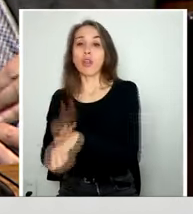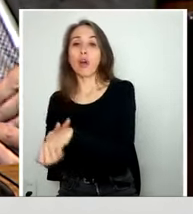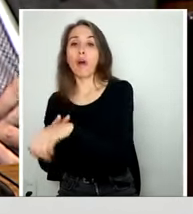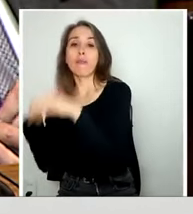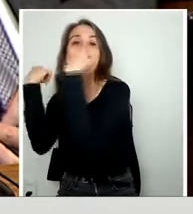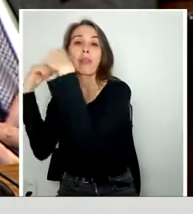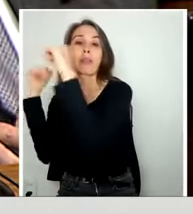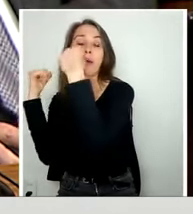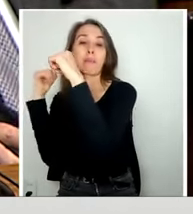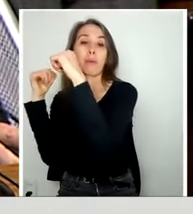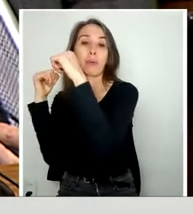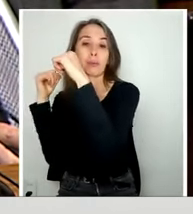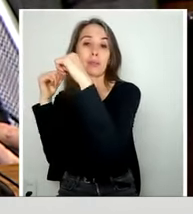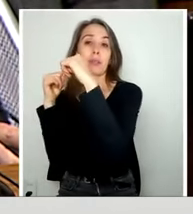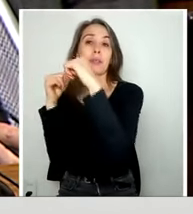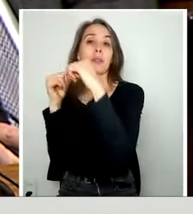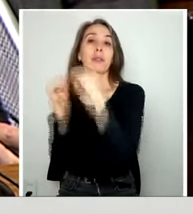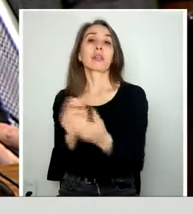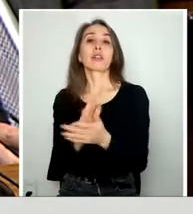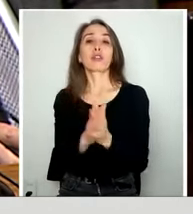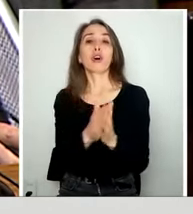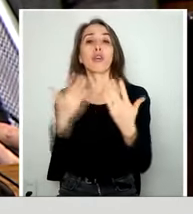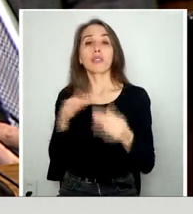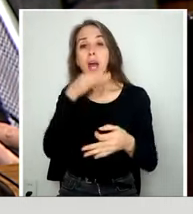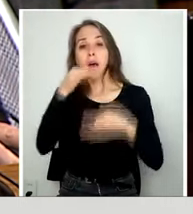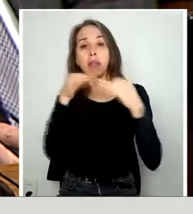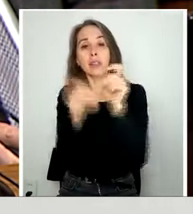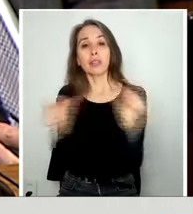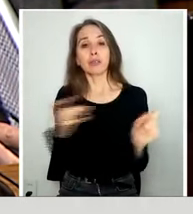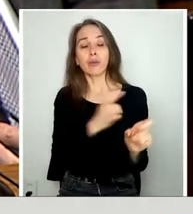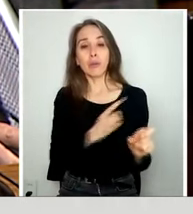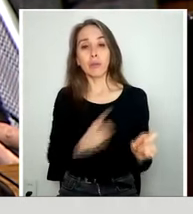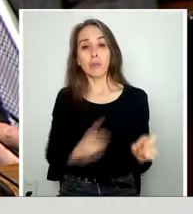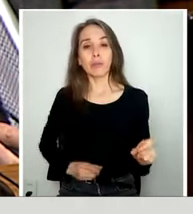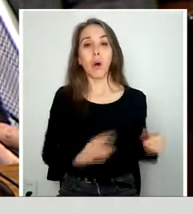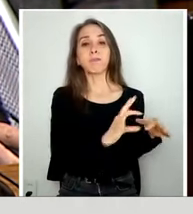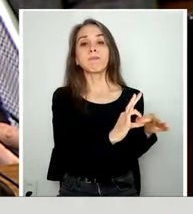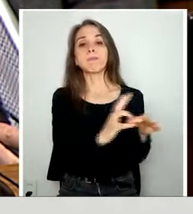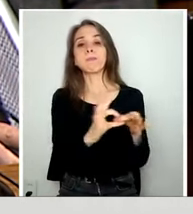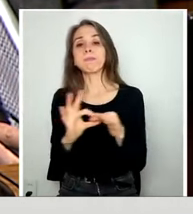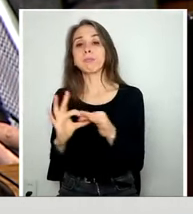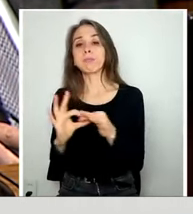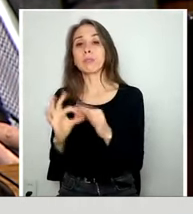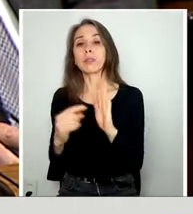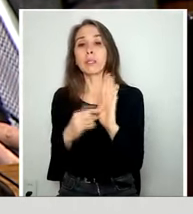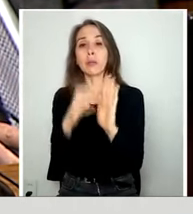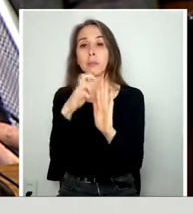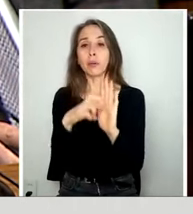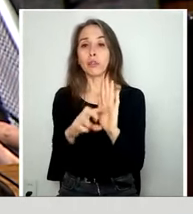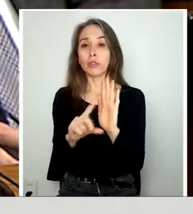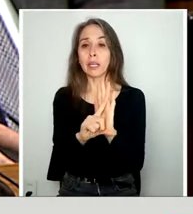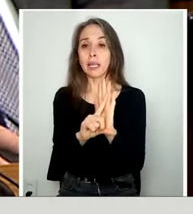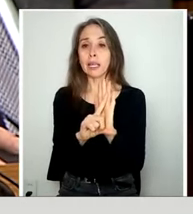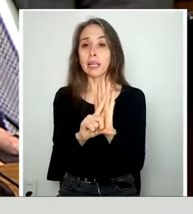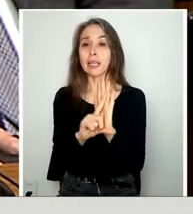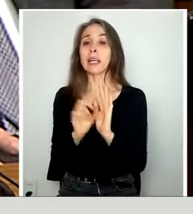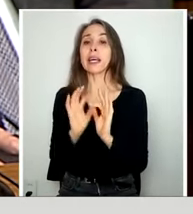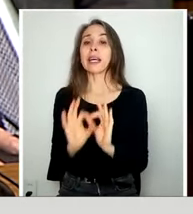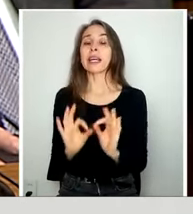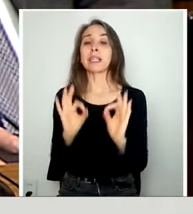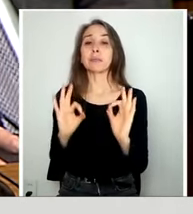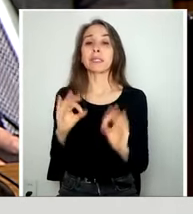por supuesto que por todos los argumentos que se han señalado acá este proyecto esta iniciativa cobra especial realce